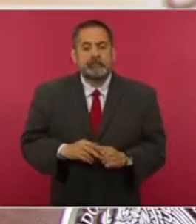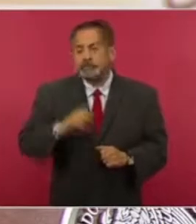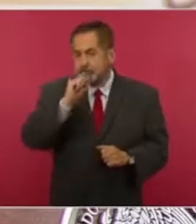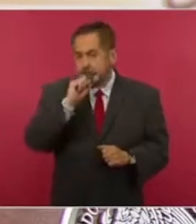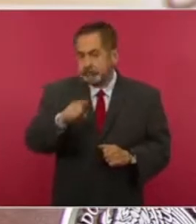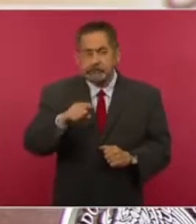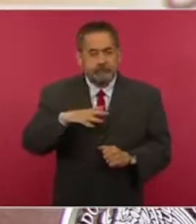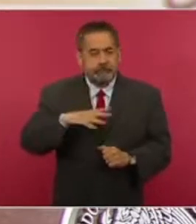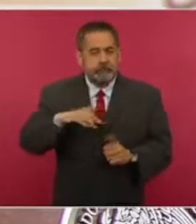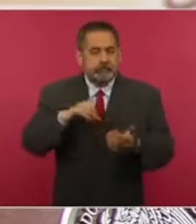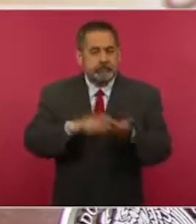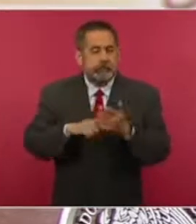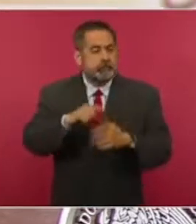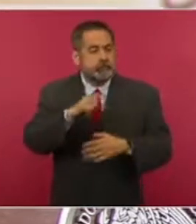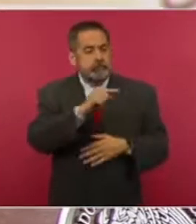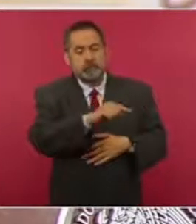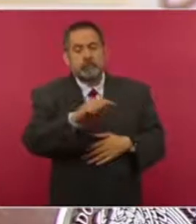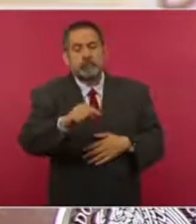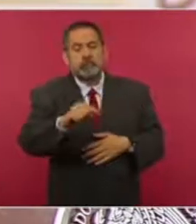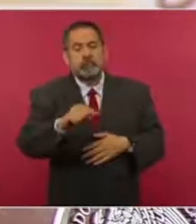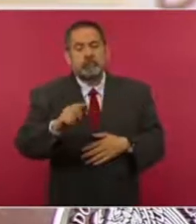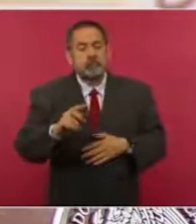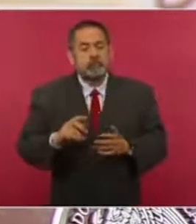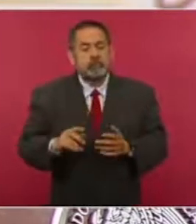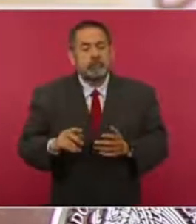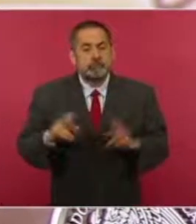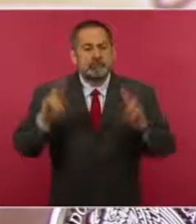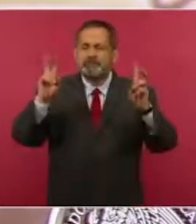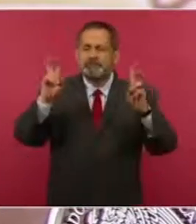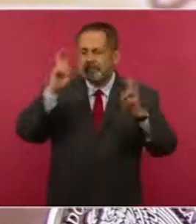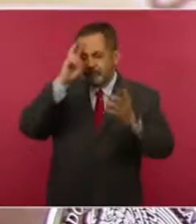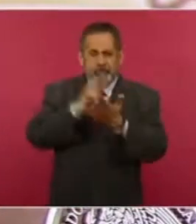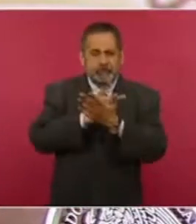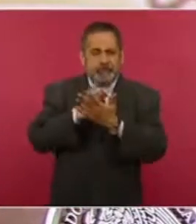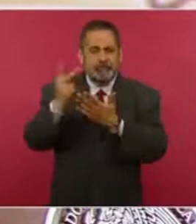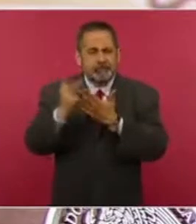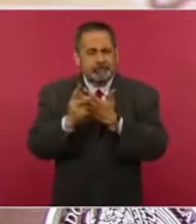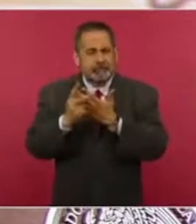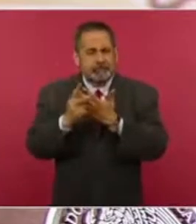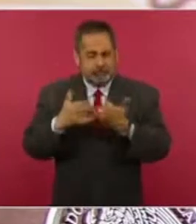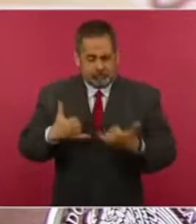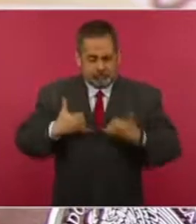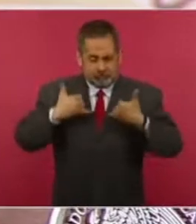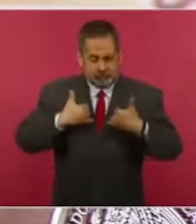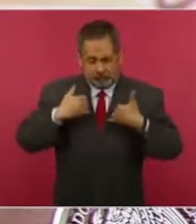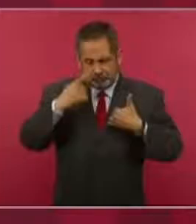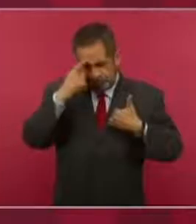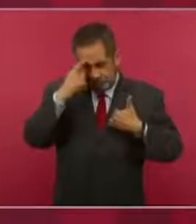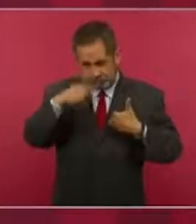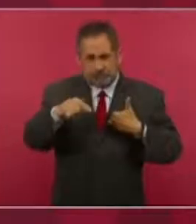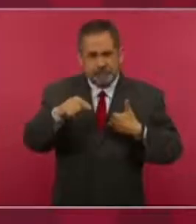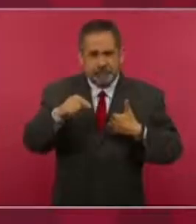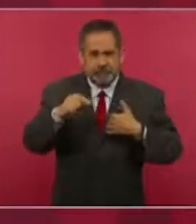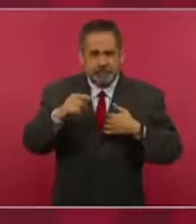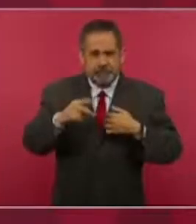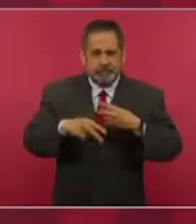estuvieron los que manejan los programas Jóvenes Construyendo el Futuro,